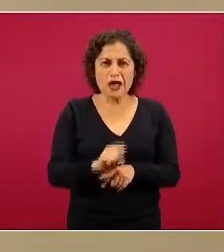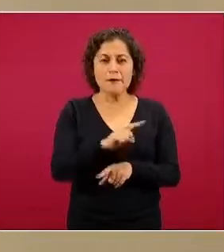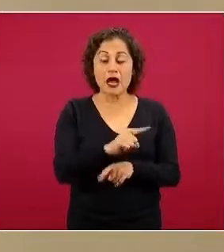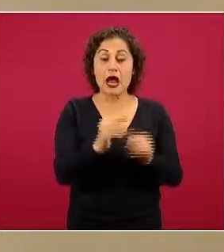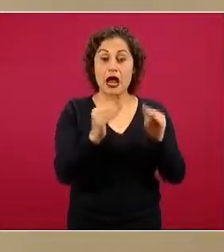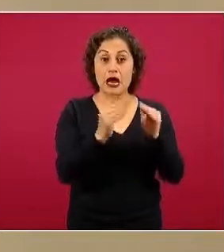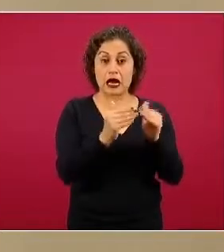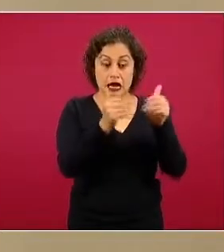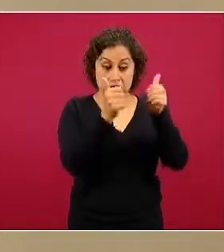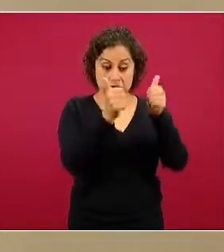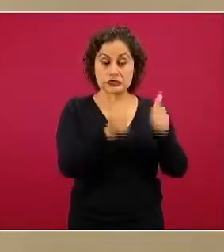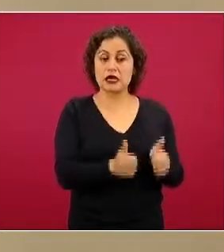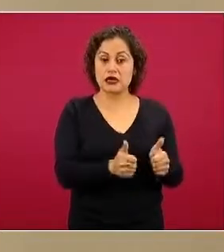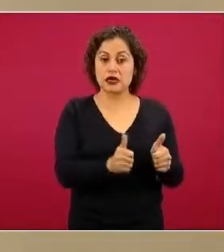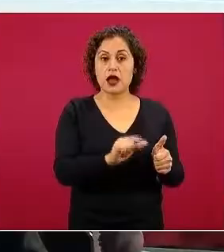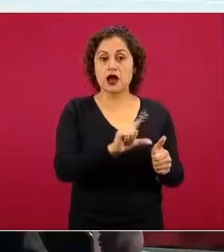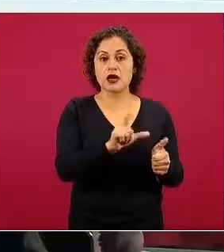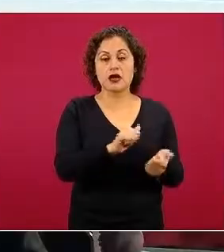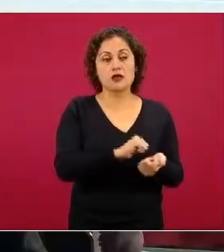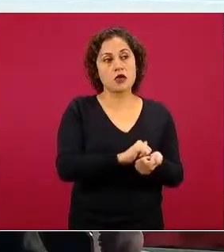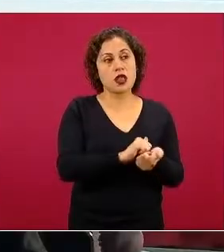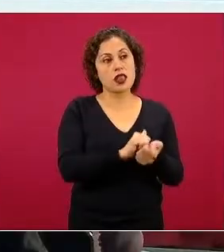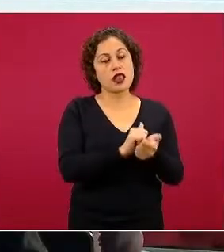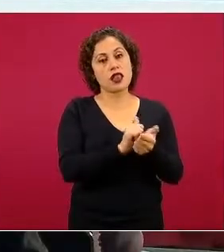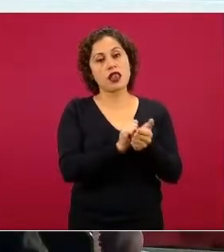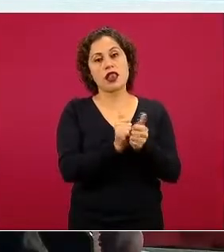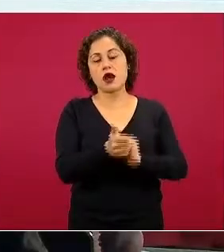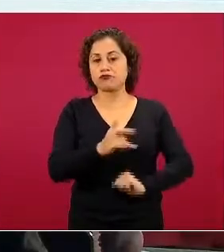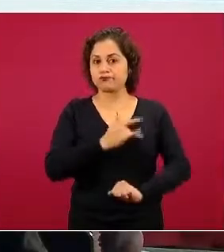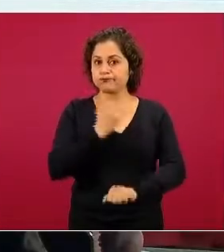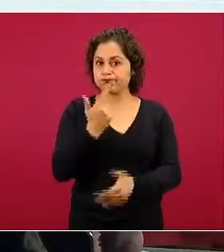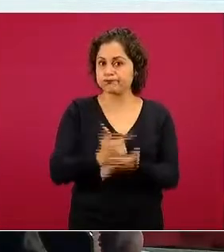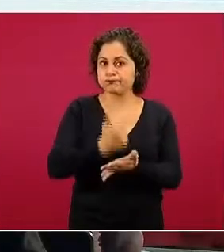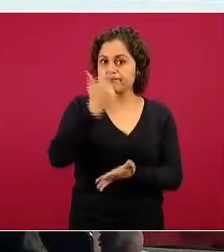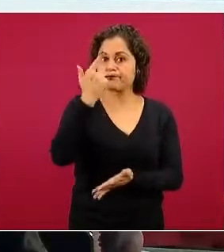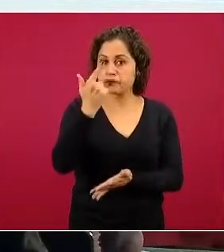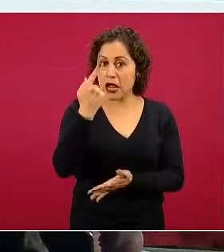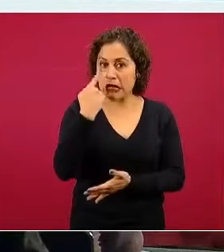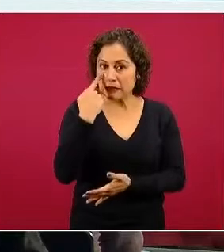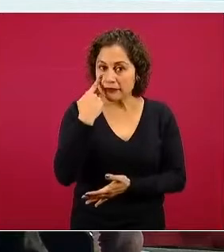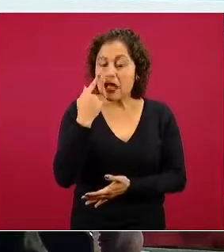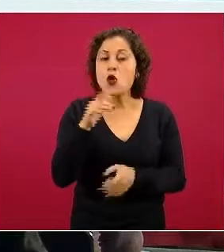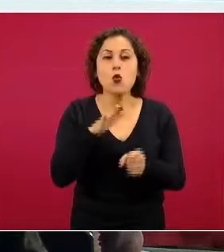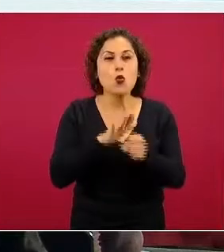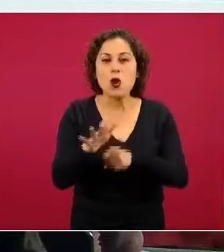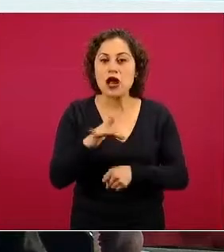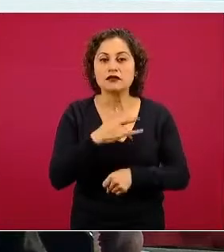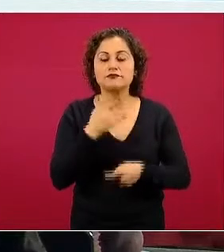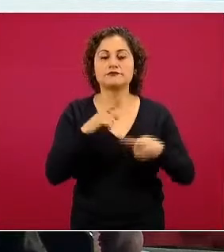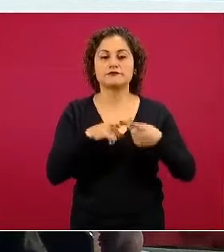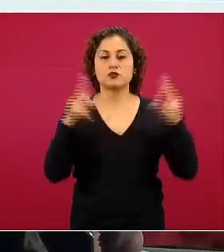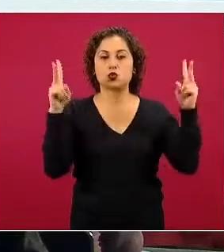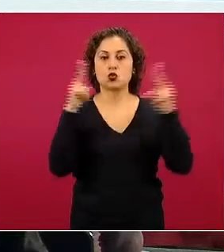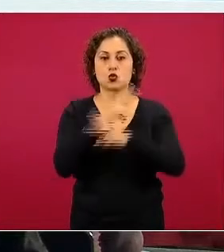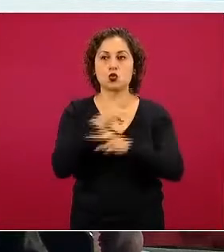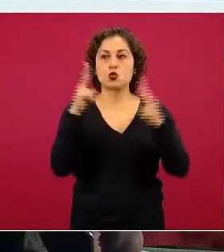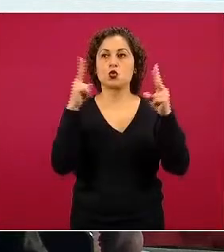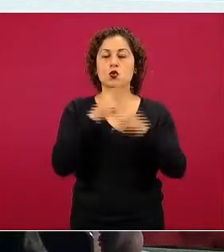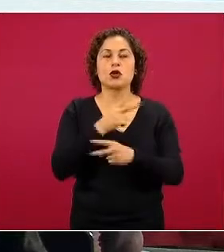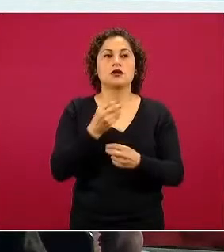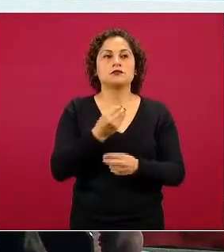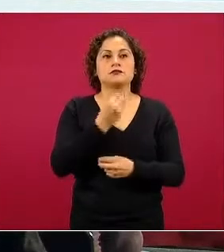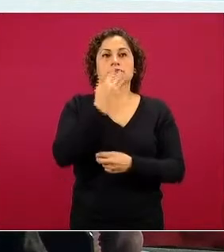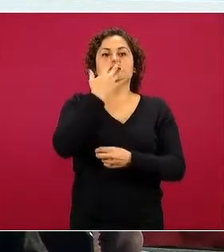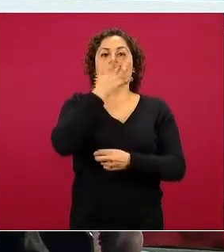aquí en muchísimas ocasiones hemos repetido y repetiré de nuevo, que son falta de aire, dificultad para